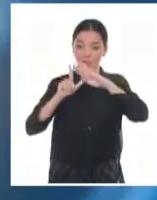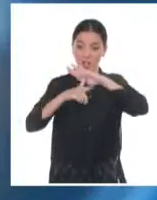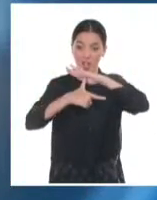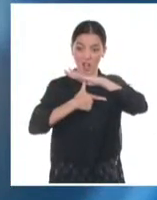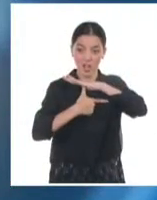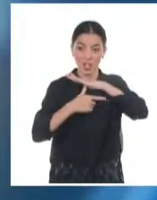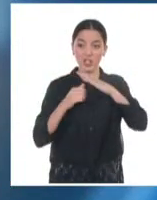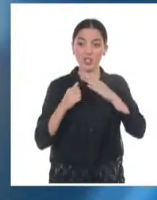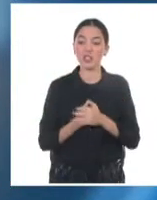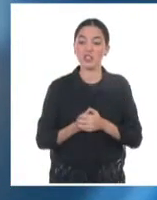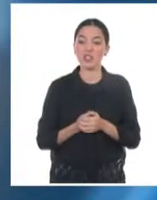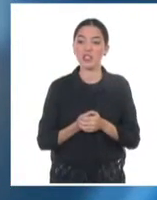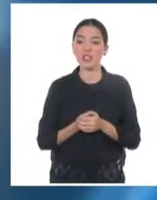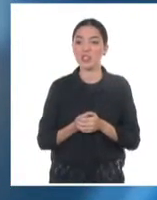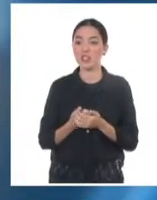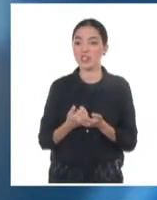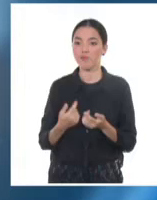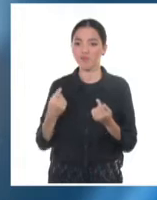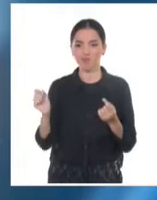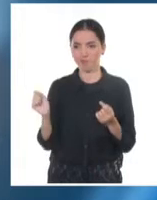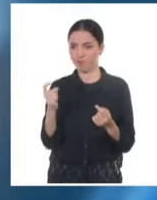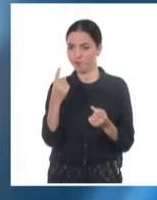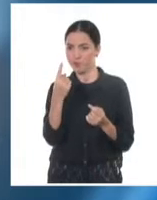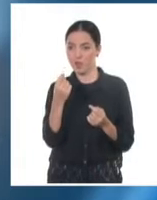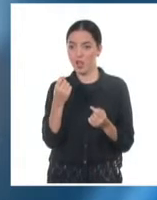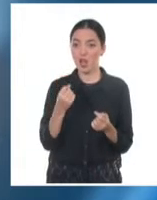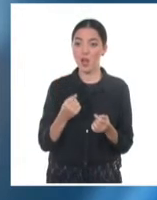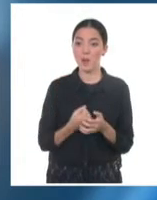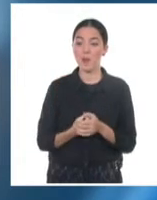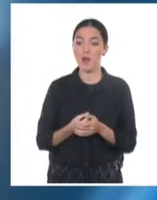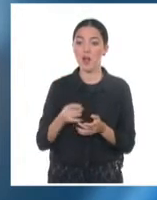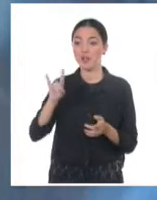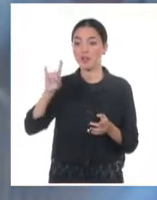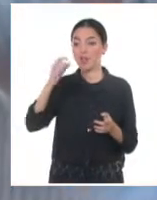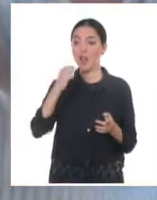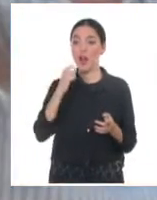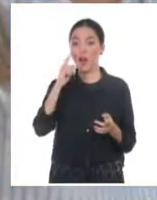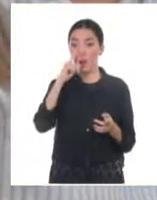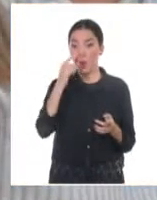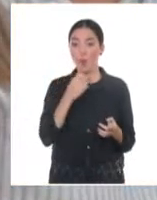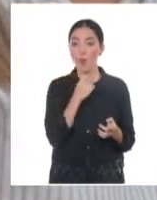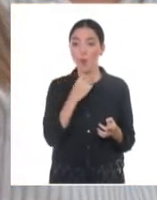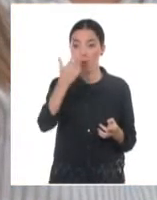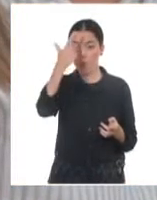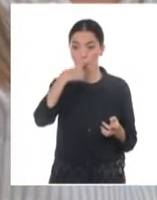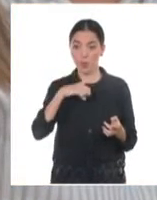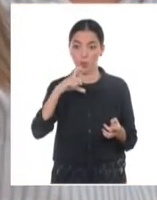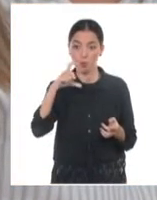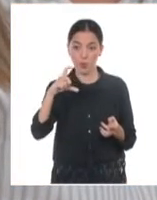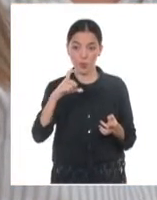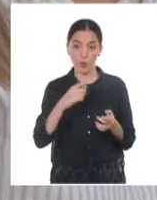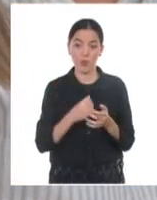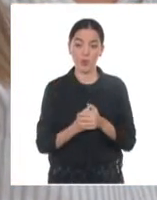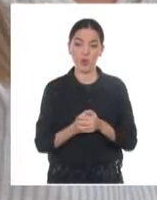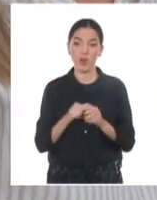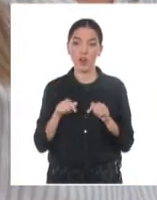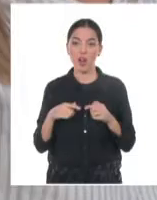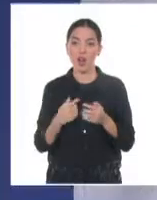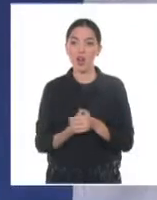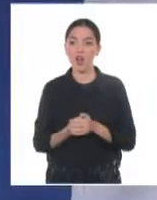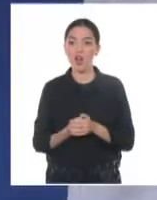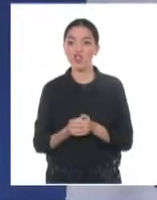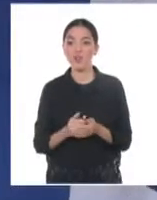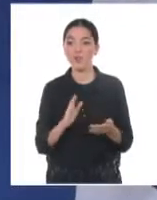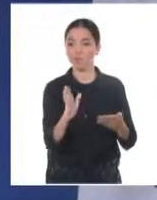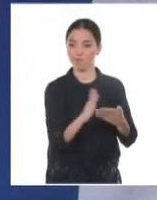en Cuba, entrevistas a Eusebio Leal de Ediciones Boloña, perteneciente a la colección El Historiador. Que es todo su